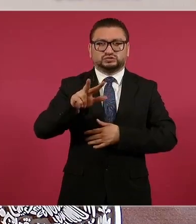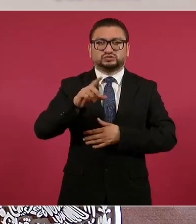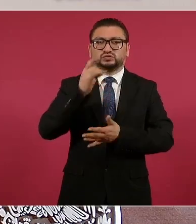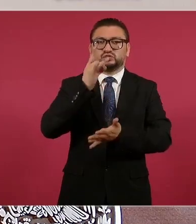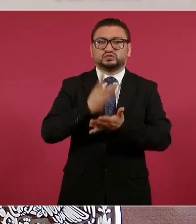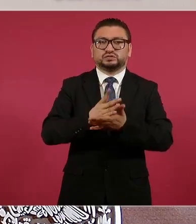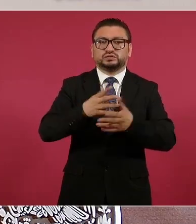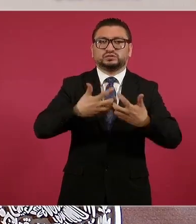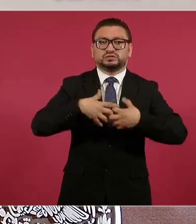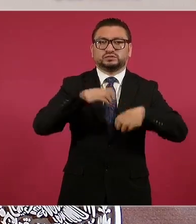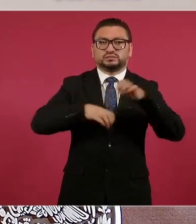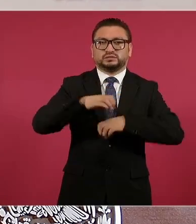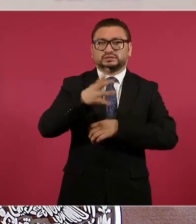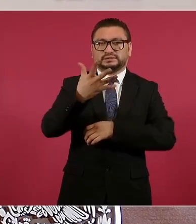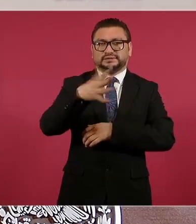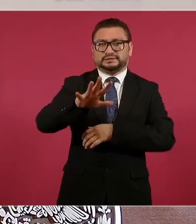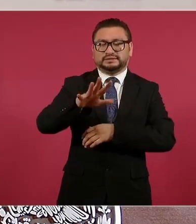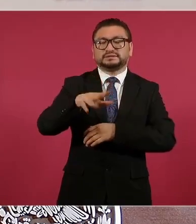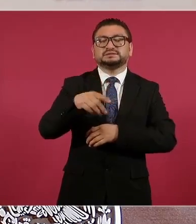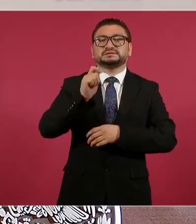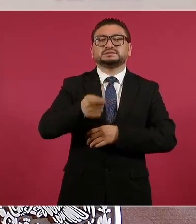10 empresas concentraron el